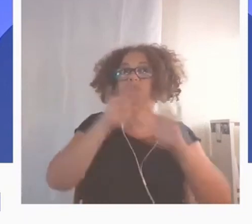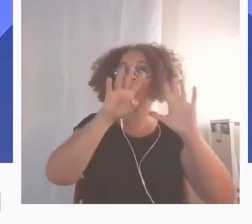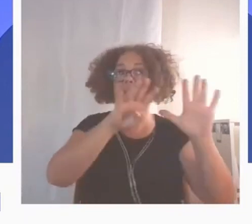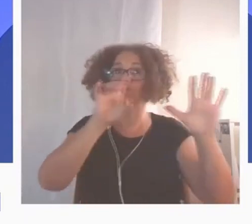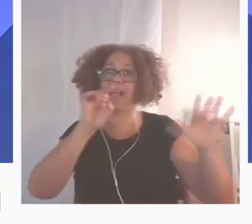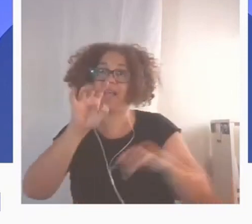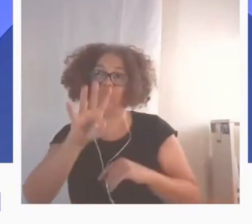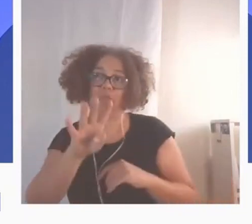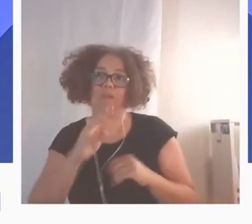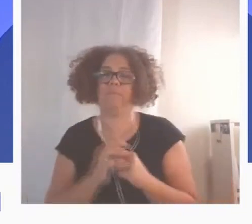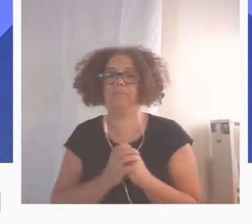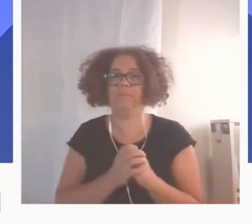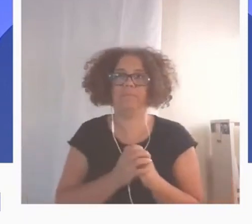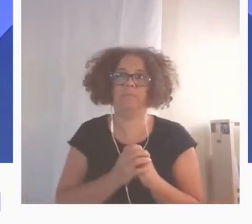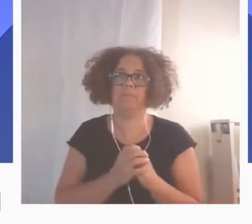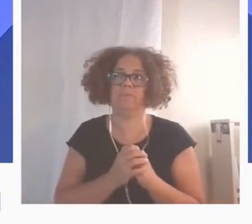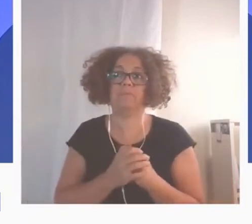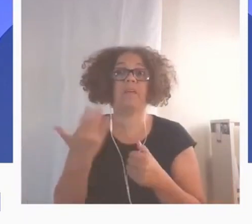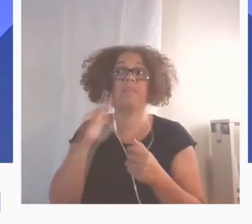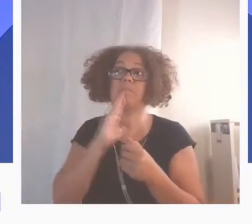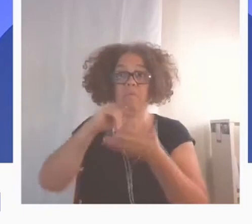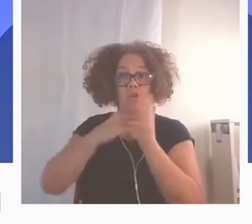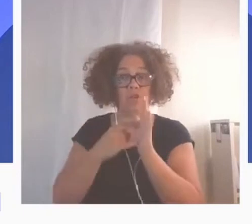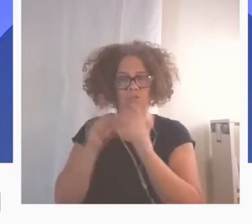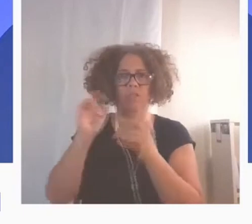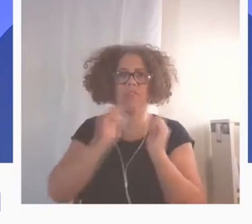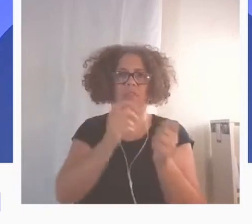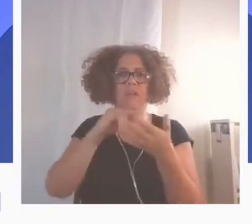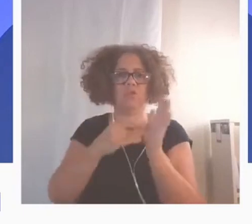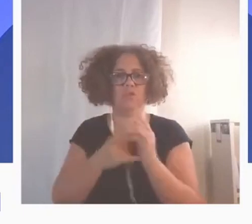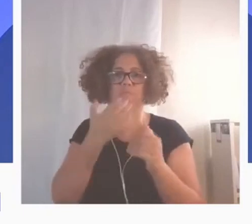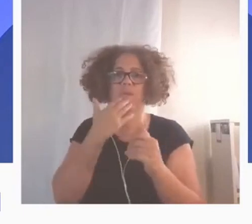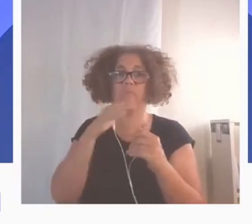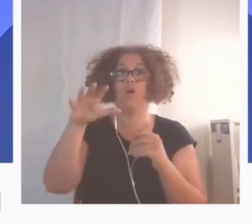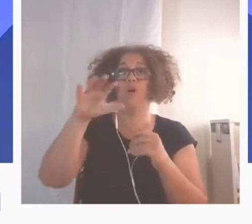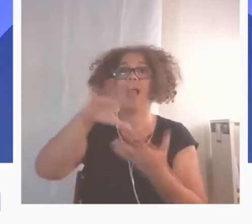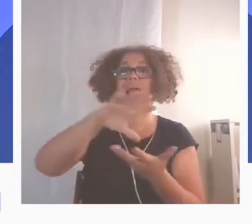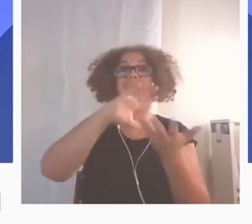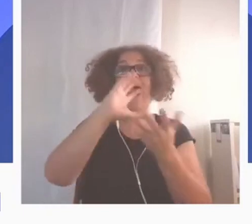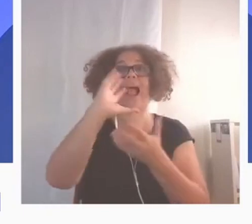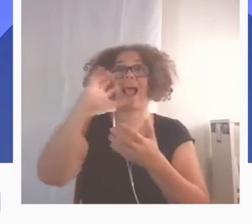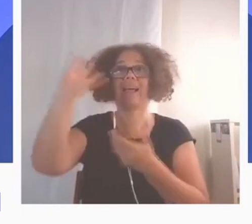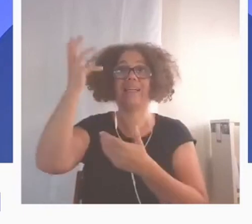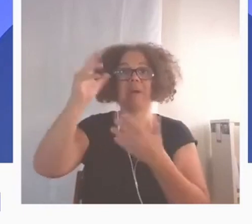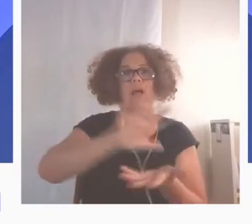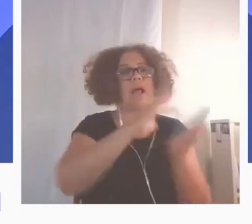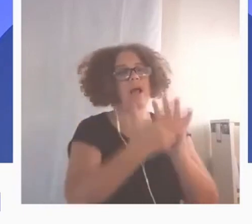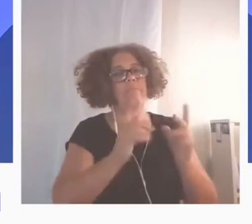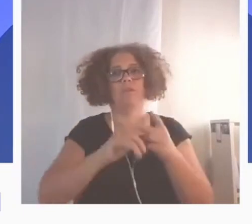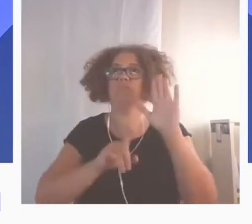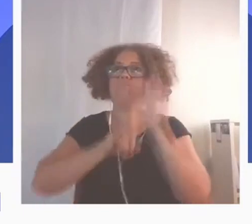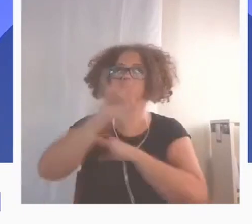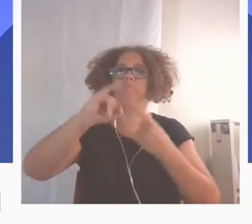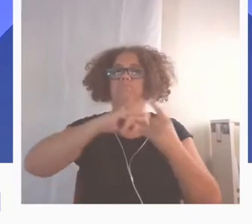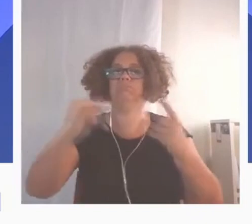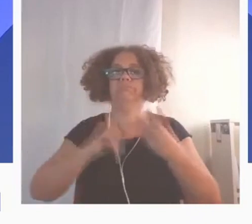BBK Cuna se están promoviendo proyectos que aportan soluciones, por ejemplo, entre otros, al cambio climático, la revolución tecnológica, la transformación de las